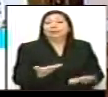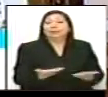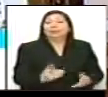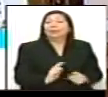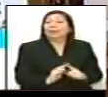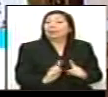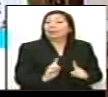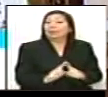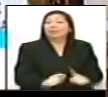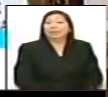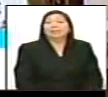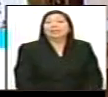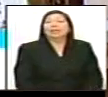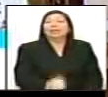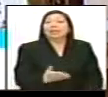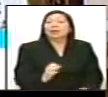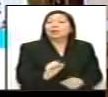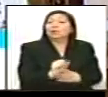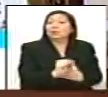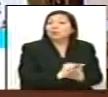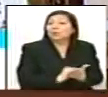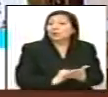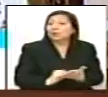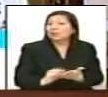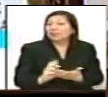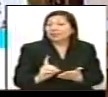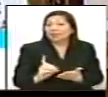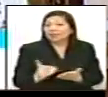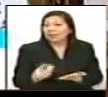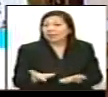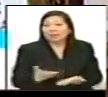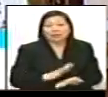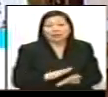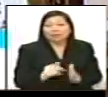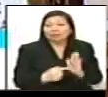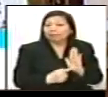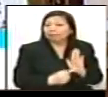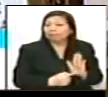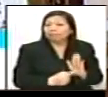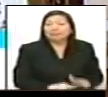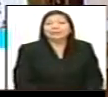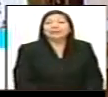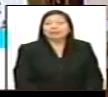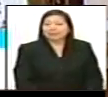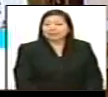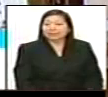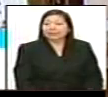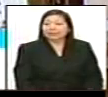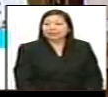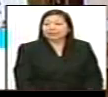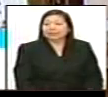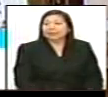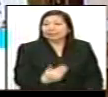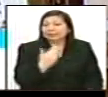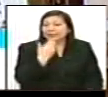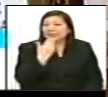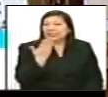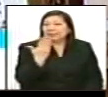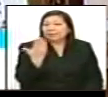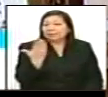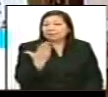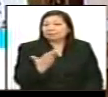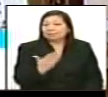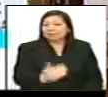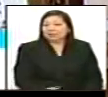las diferencias que hay en la sociedad no están del todo representadas en quienes toman las